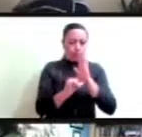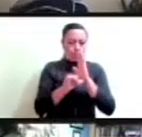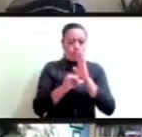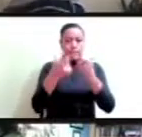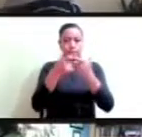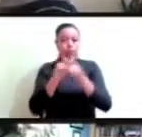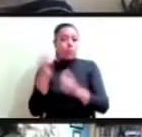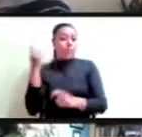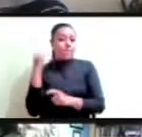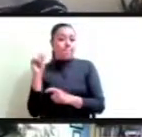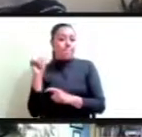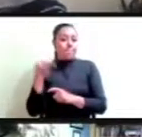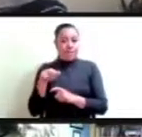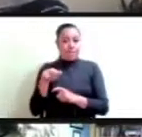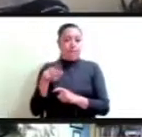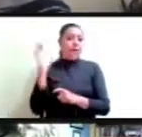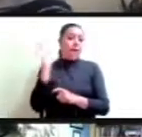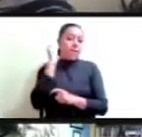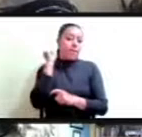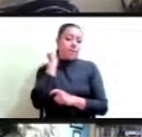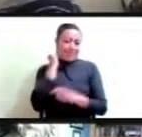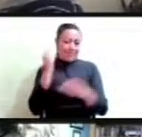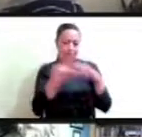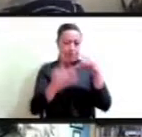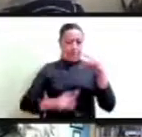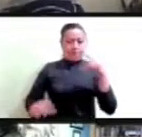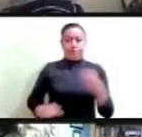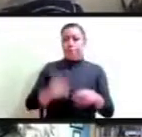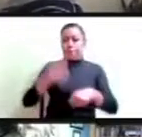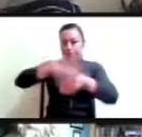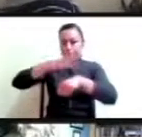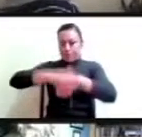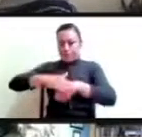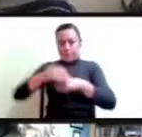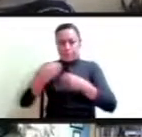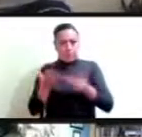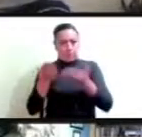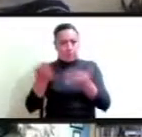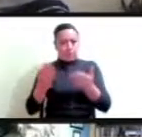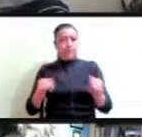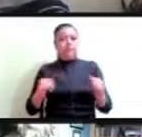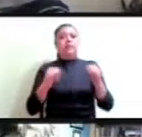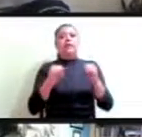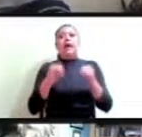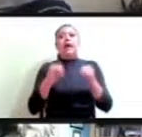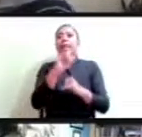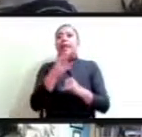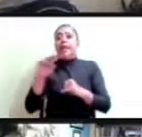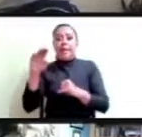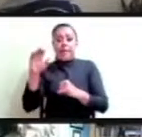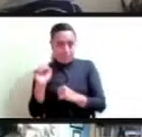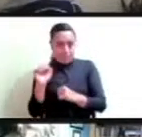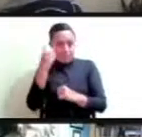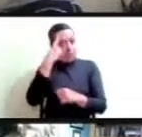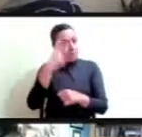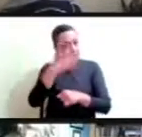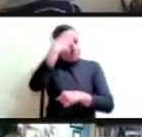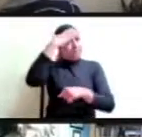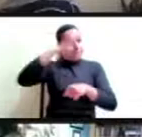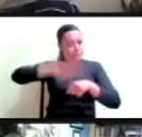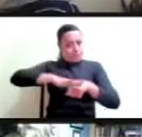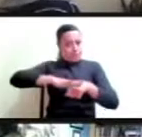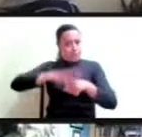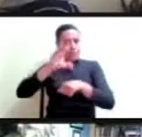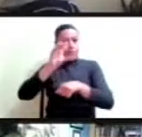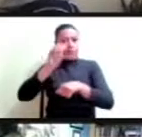República presentó un exhorto al titular del Instituto Mexicano de Seguro Social para considerar al COVID-19